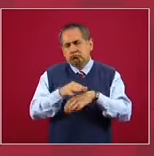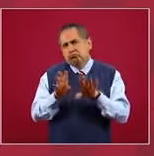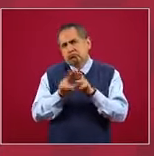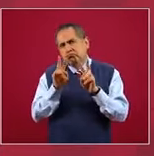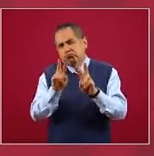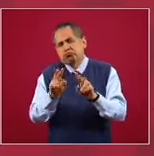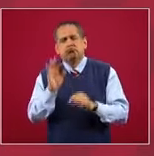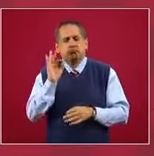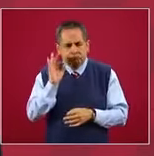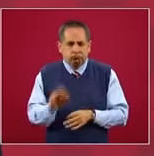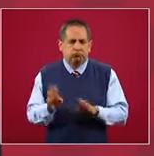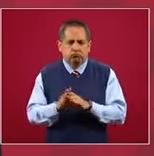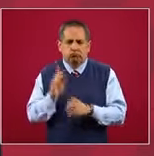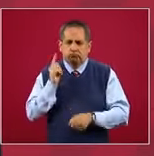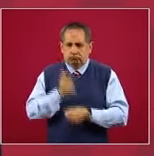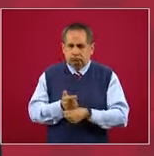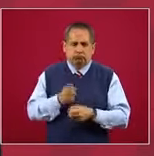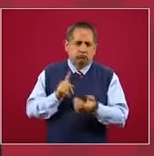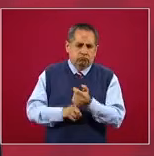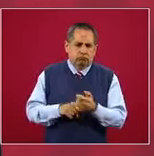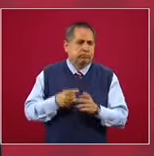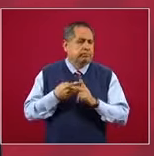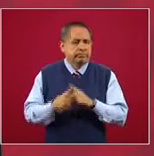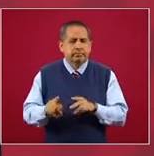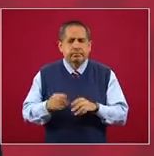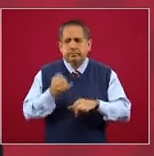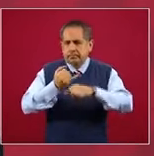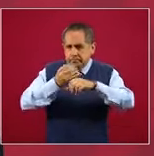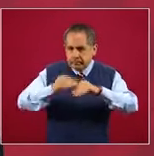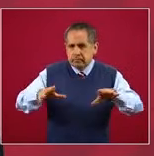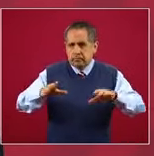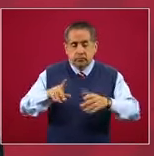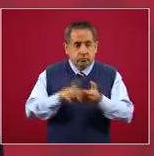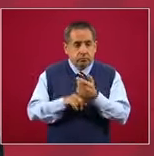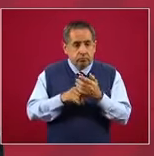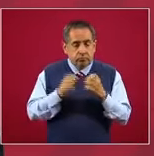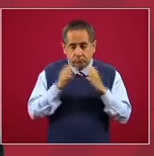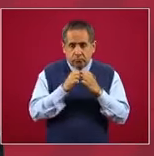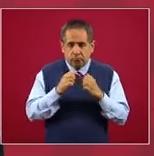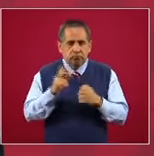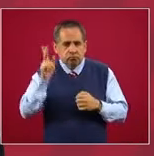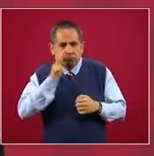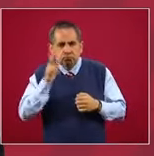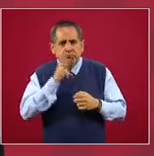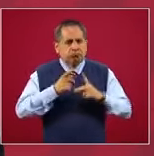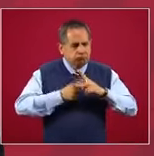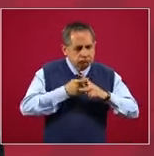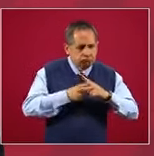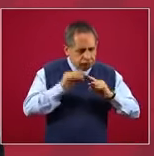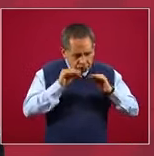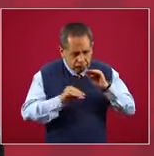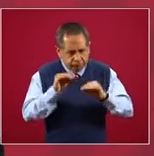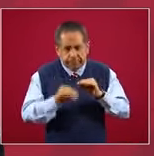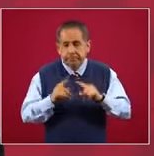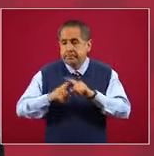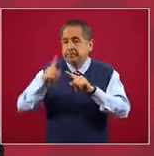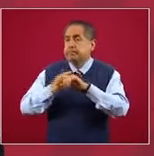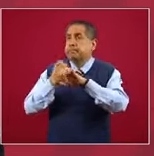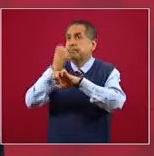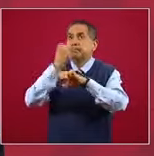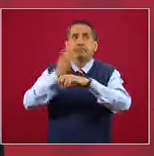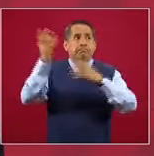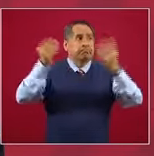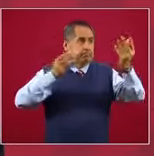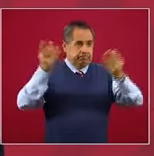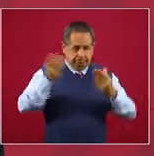epidémica tal como la estamos identificando a partir de la información técnica que generan todas las entidades